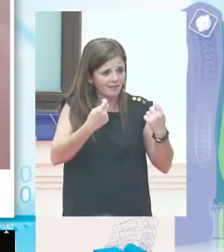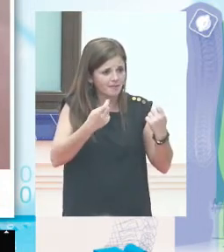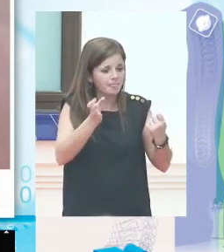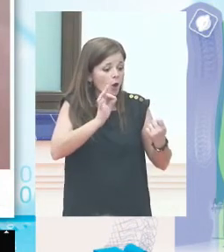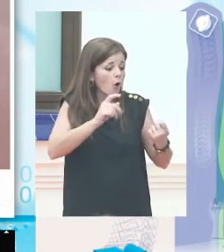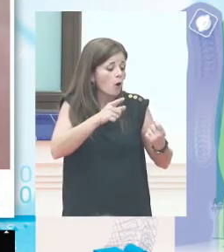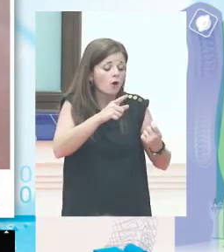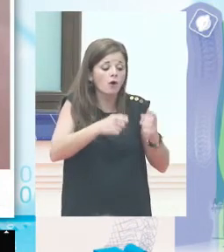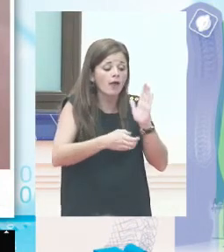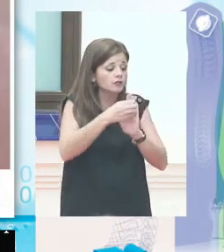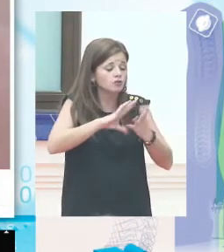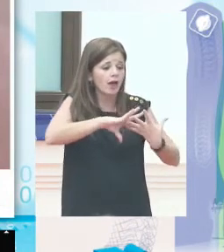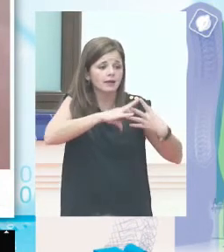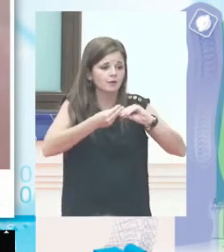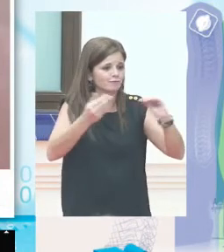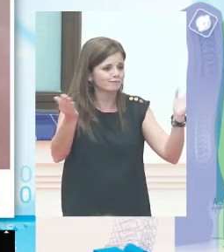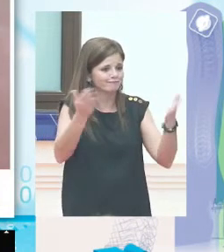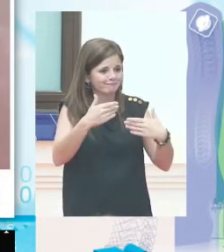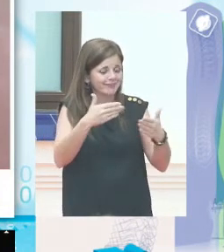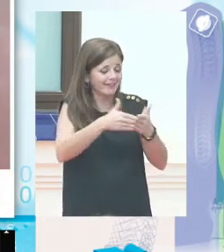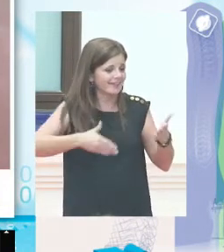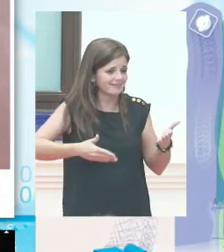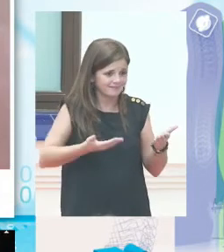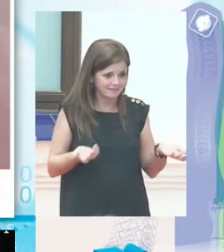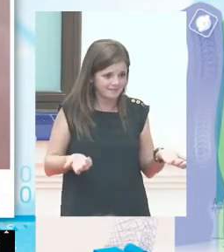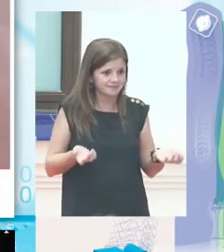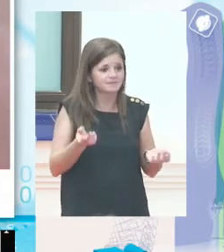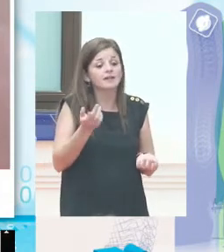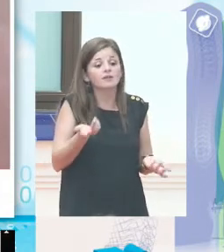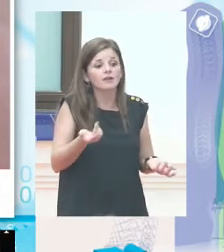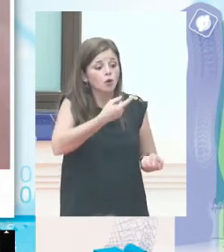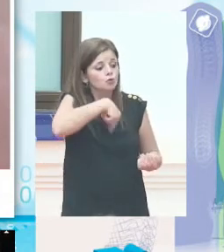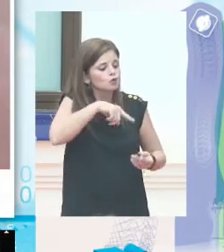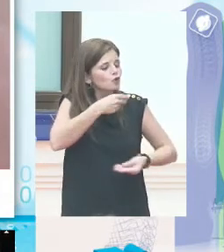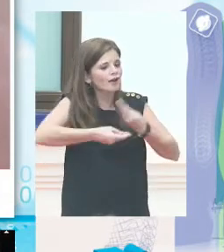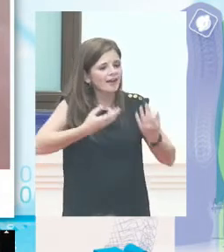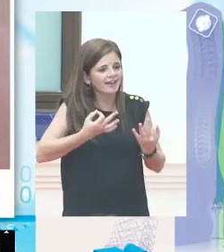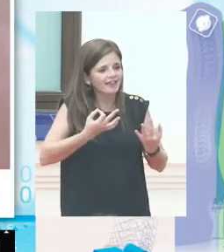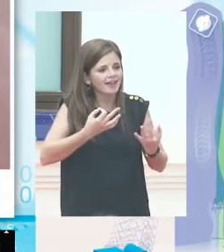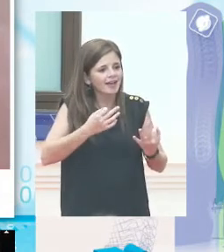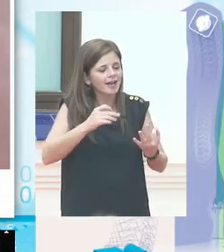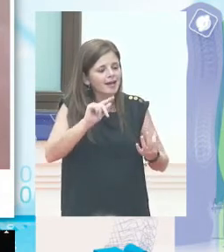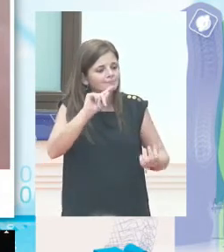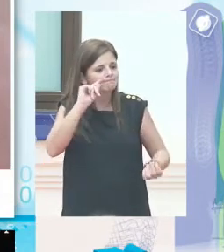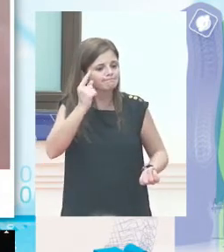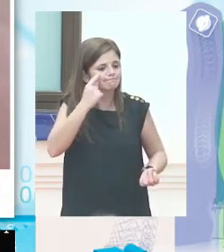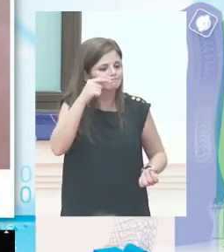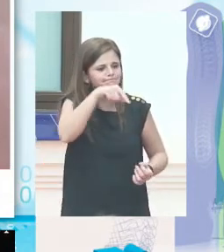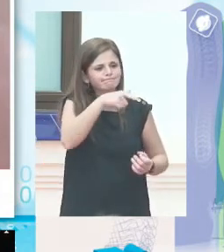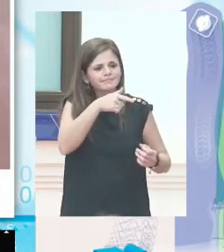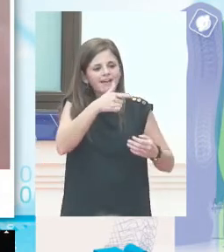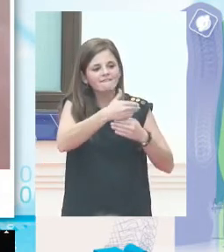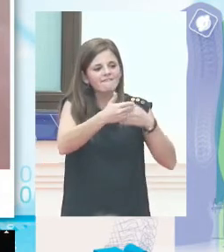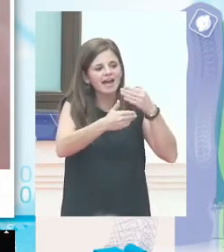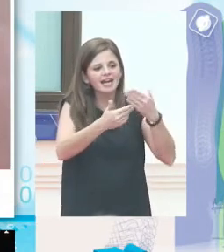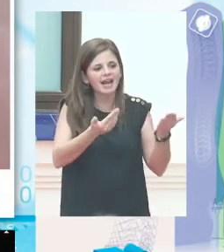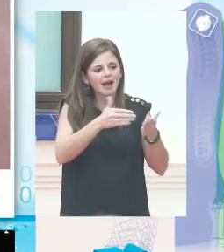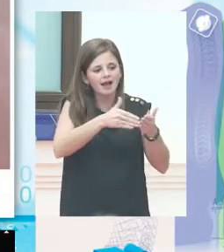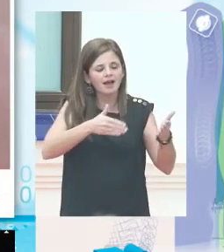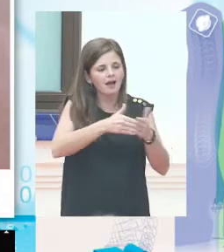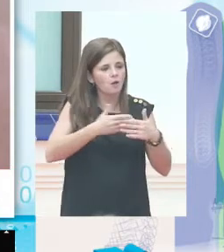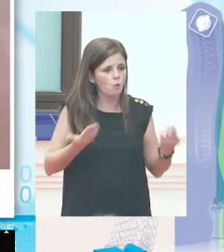habilitado. Entonces, lo que tratamos de hacer con este proyecto es detectar todo ese tipo de barreras y tratar de